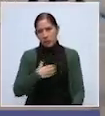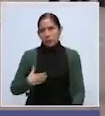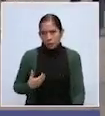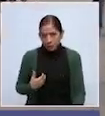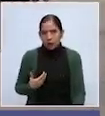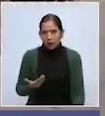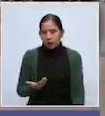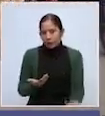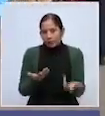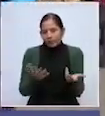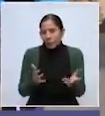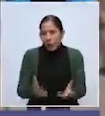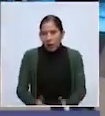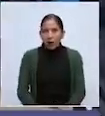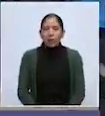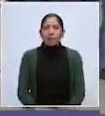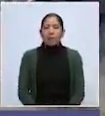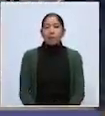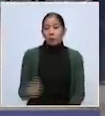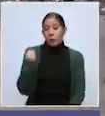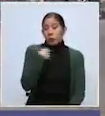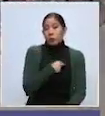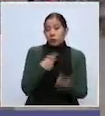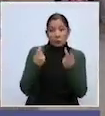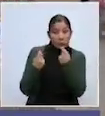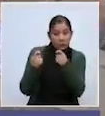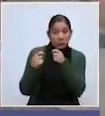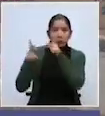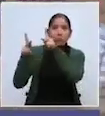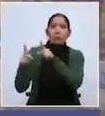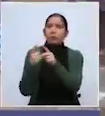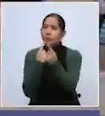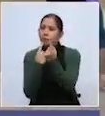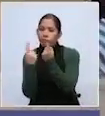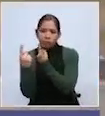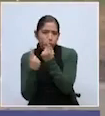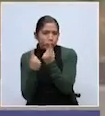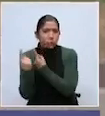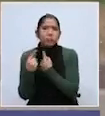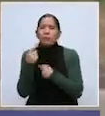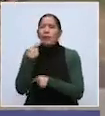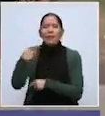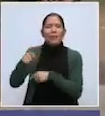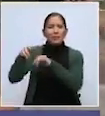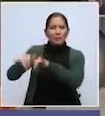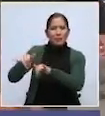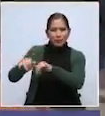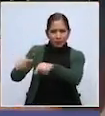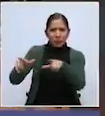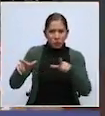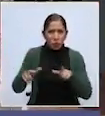de la gobernación. Vamos a tratar de conversar con alguno de los dirigentes que se encuentran